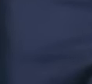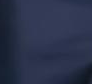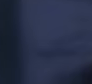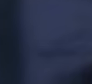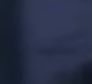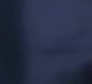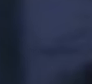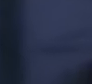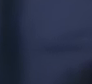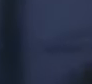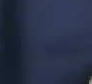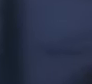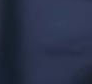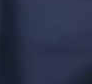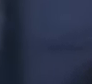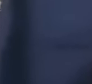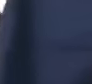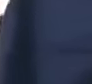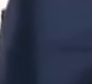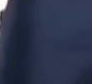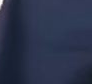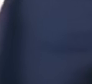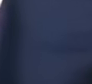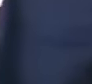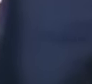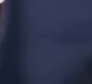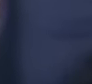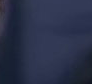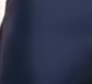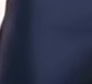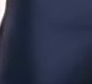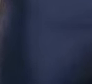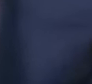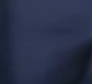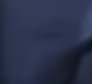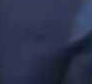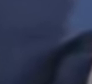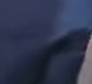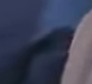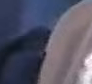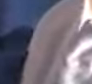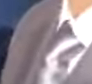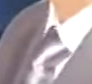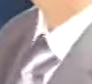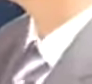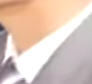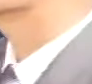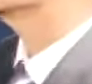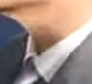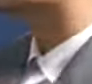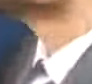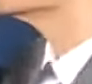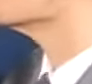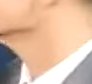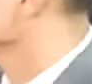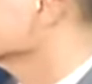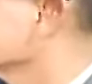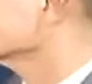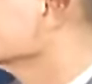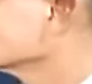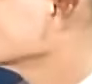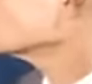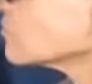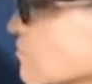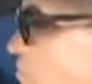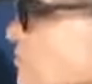Y como también lo decía el presidente constitucional de la República Bolivariana de Venezuela, Nicolás Maduro, felicitar a quienes votaron